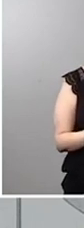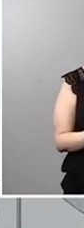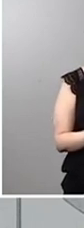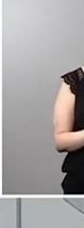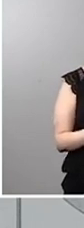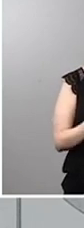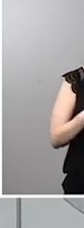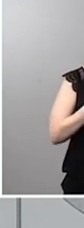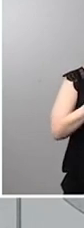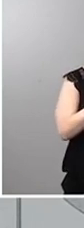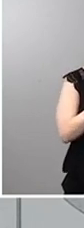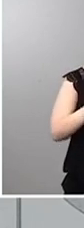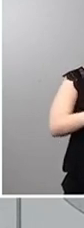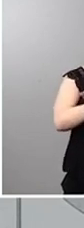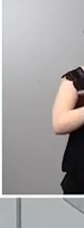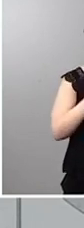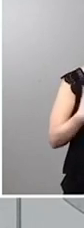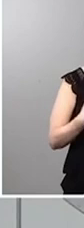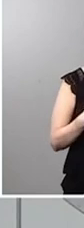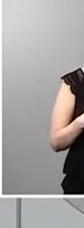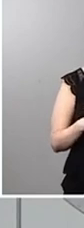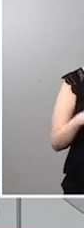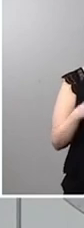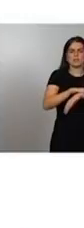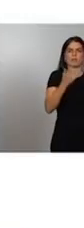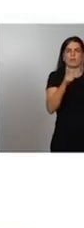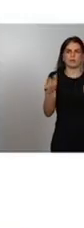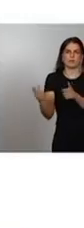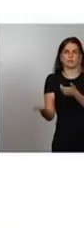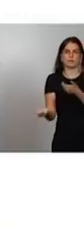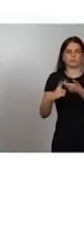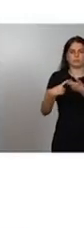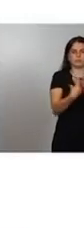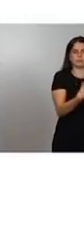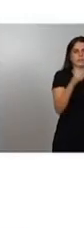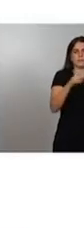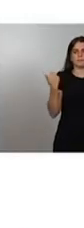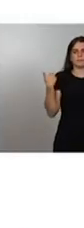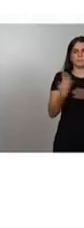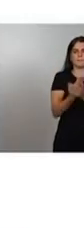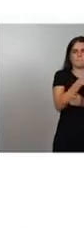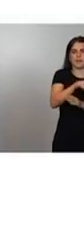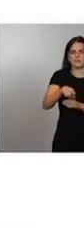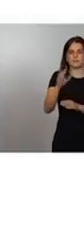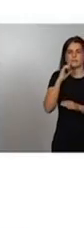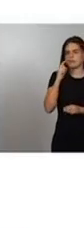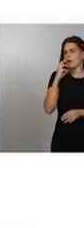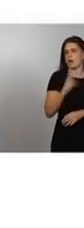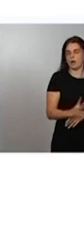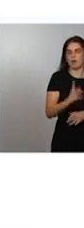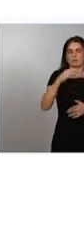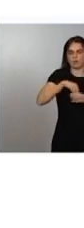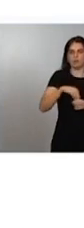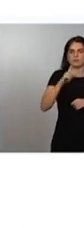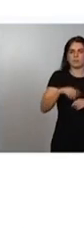en 30%, la productividad, no crecemos en productividad, y el desequilibrio de las cuentas públicas. Entonces, todo esto nos lleva